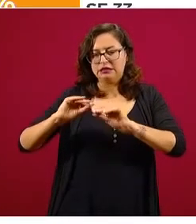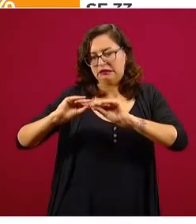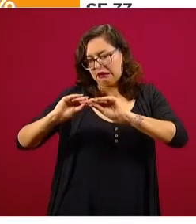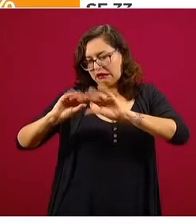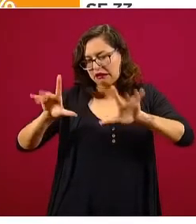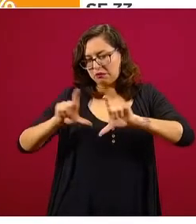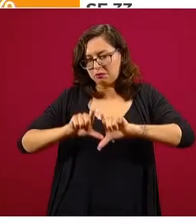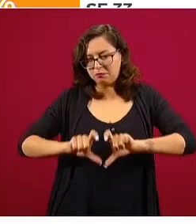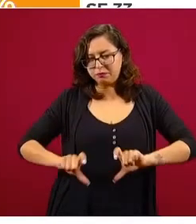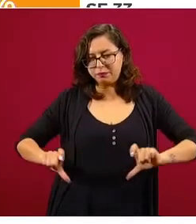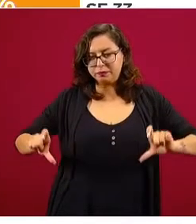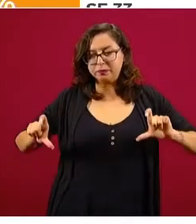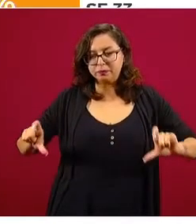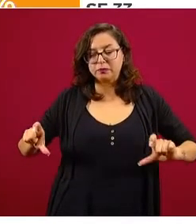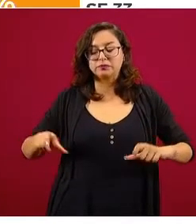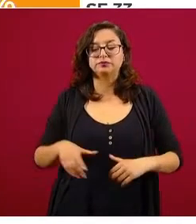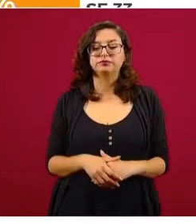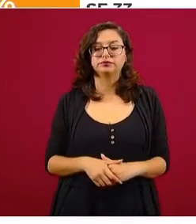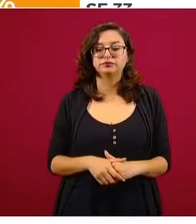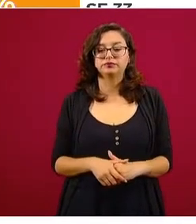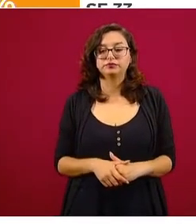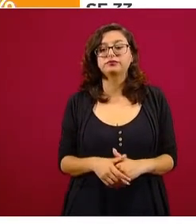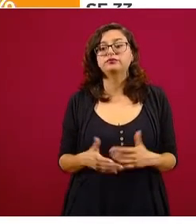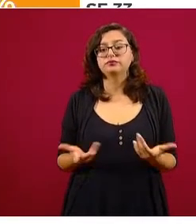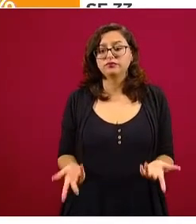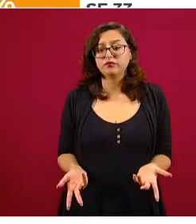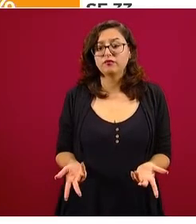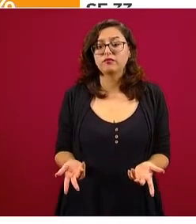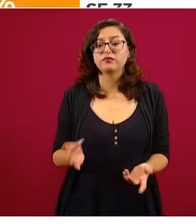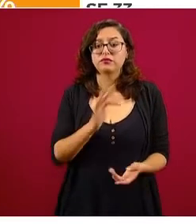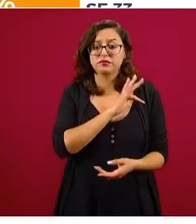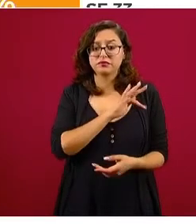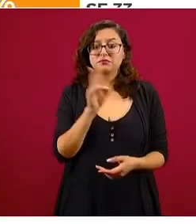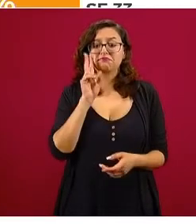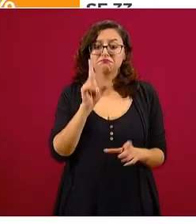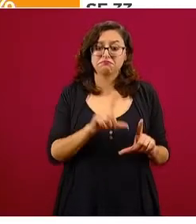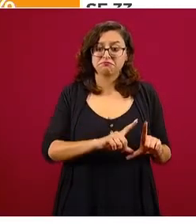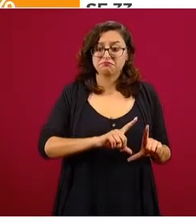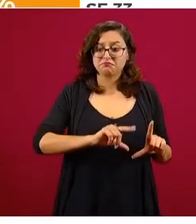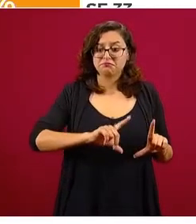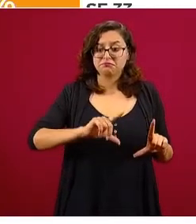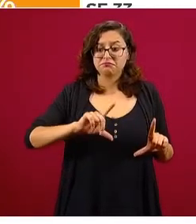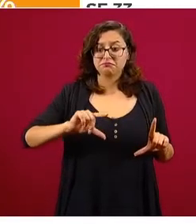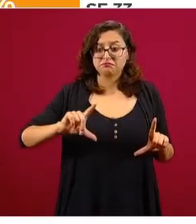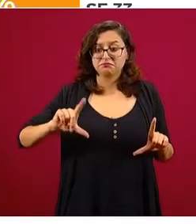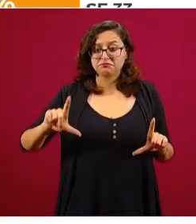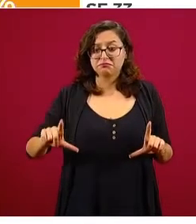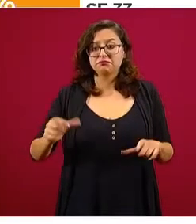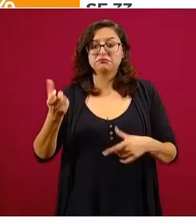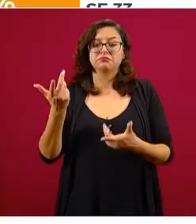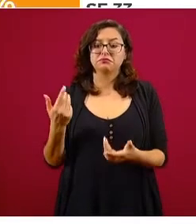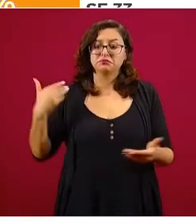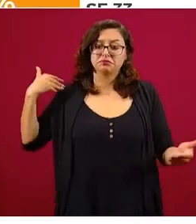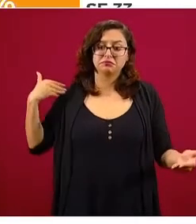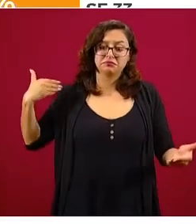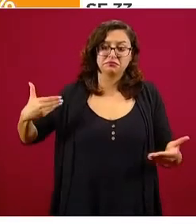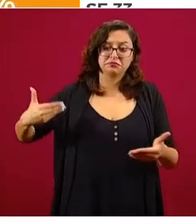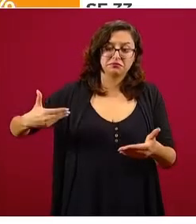inferior. Si solamente vemos estas barras, pareciera que todavía se mantiene una tendencia descendente